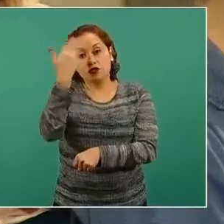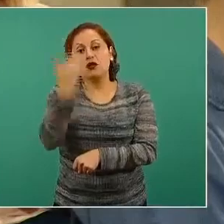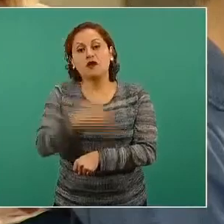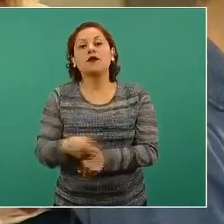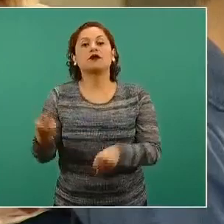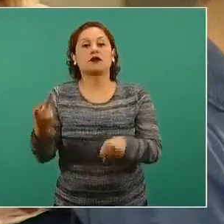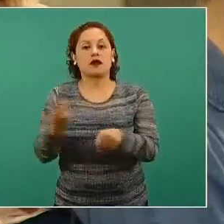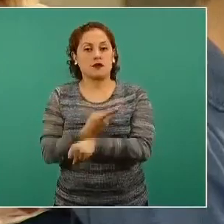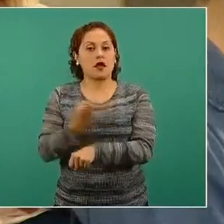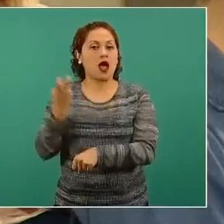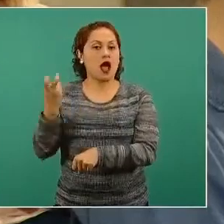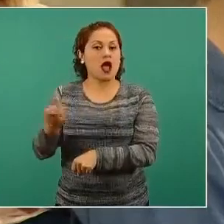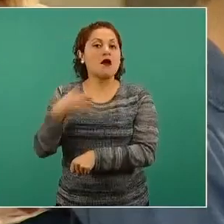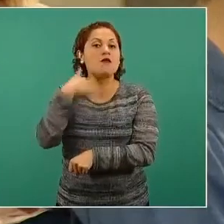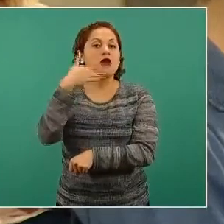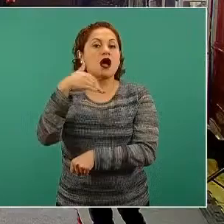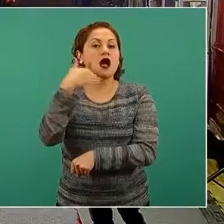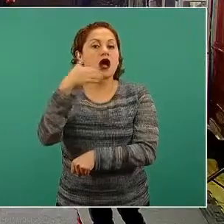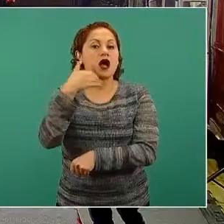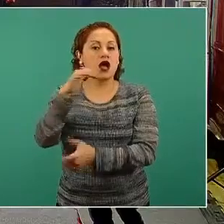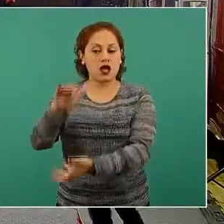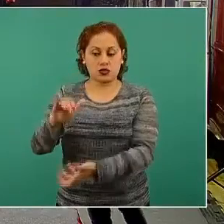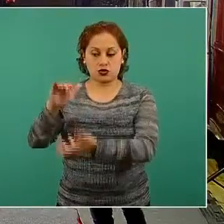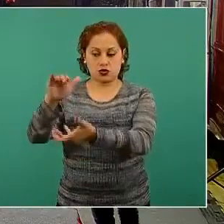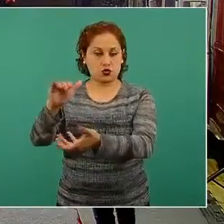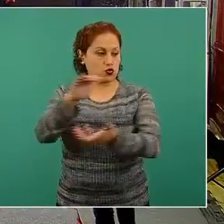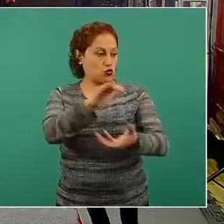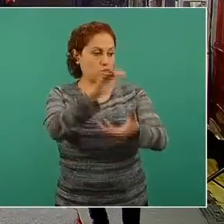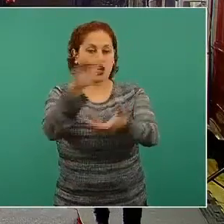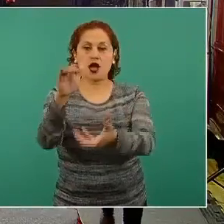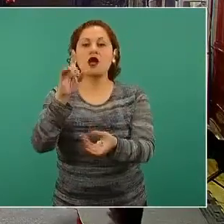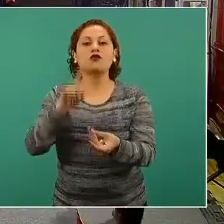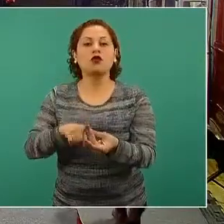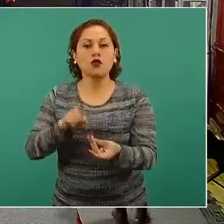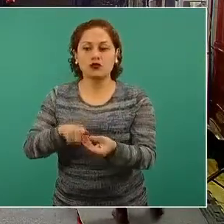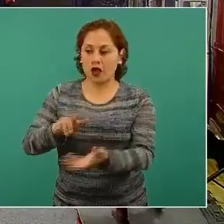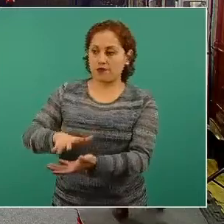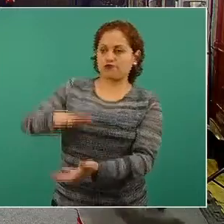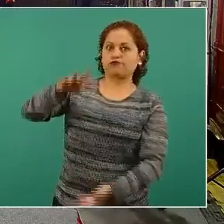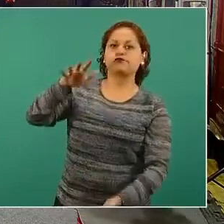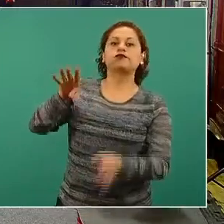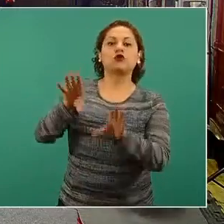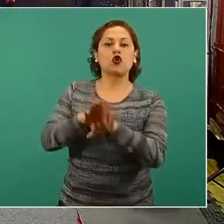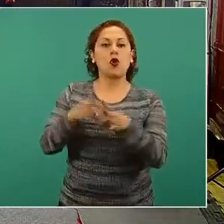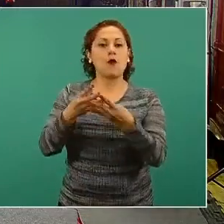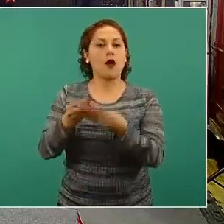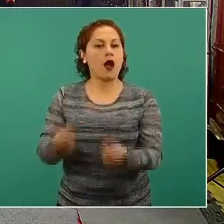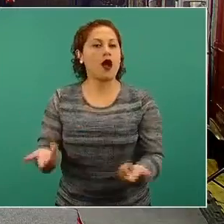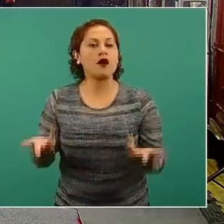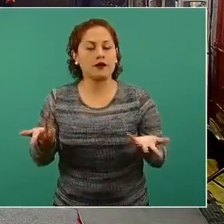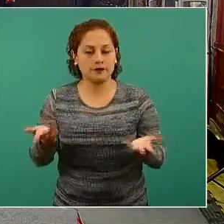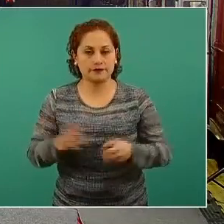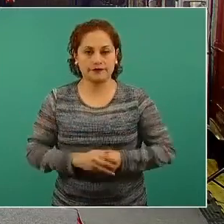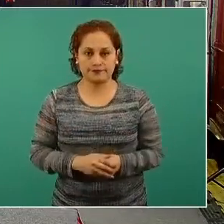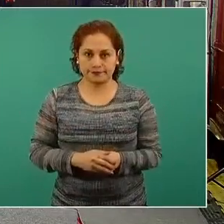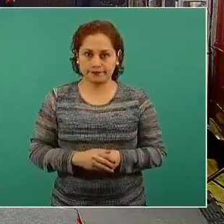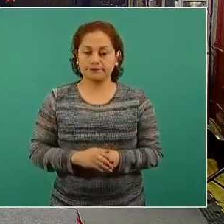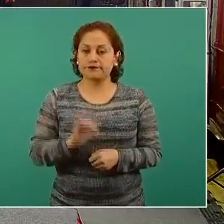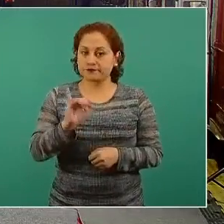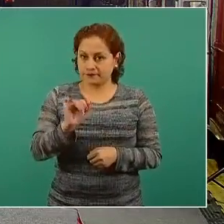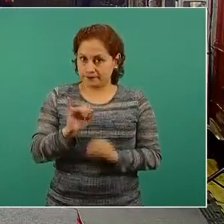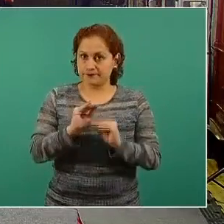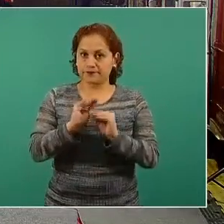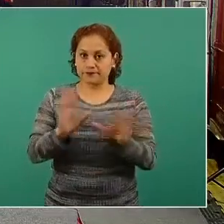lo idóneo para estas fechas? Esa sería mi primera pregunta, por favor. Claro, referente a este